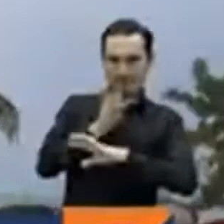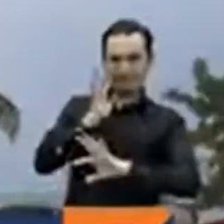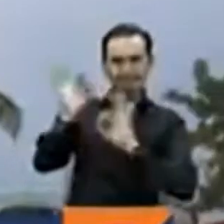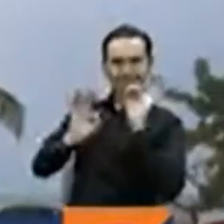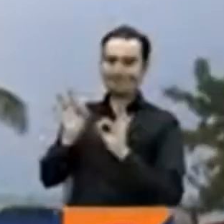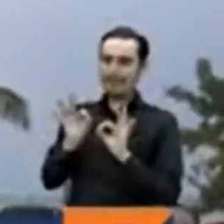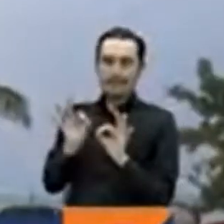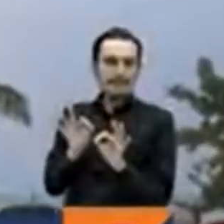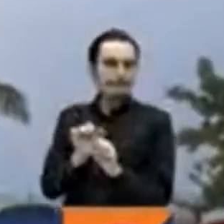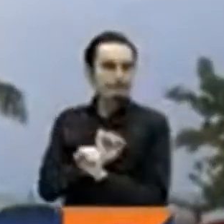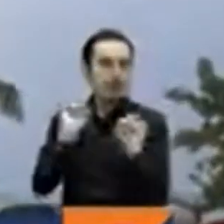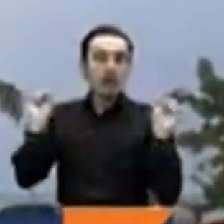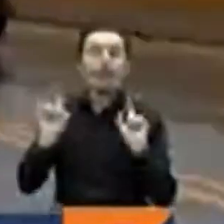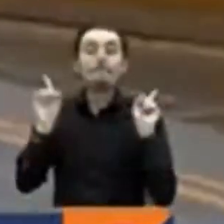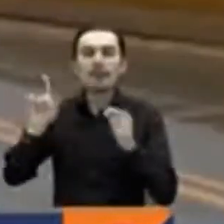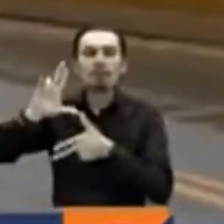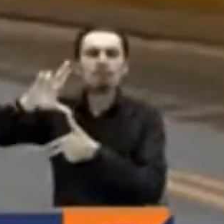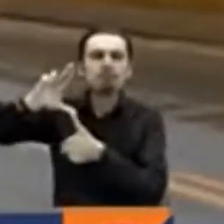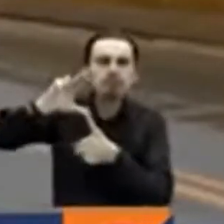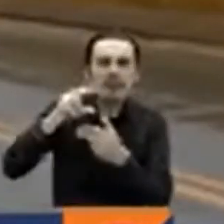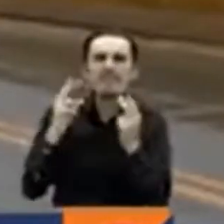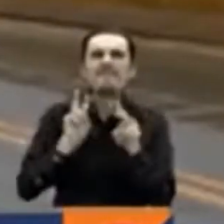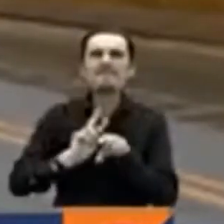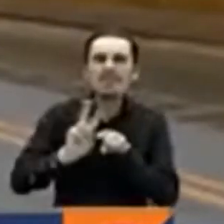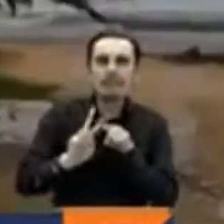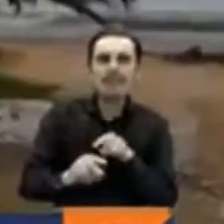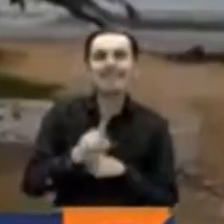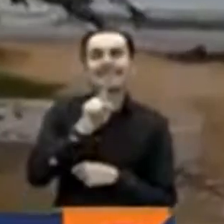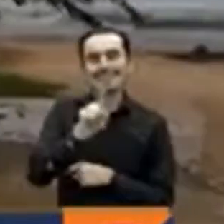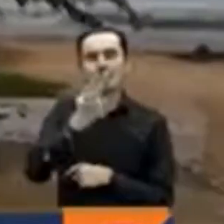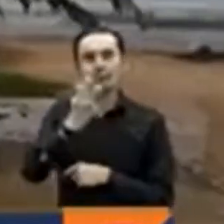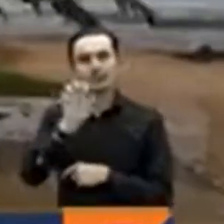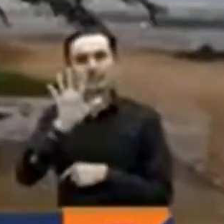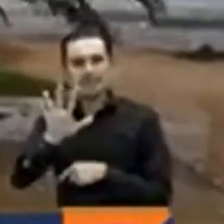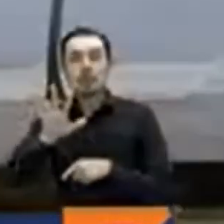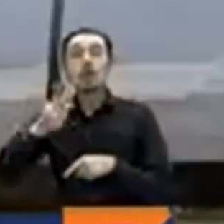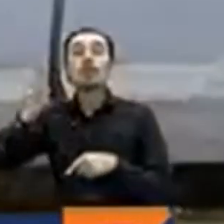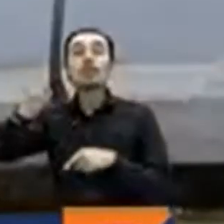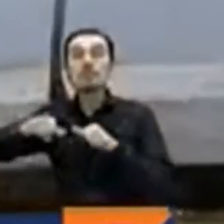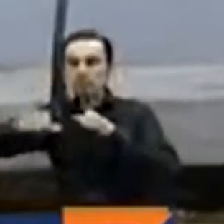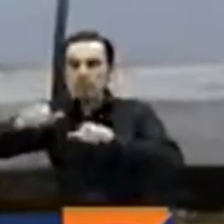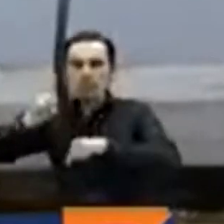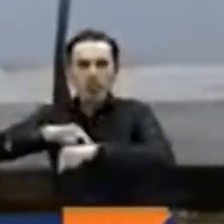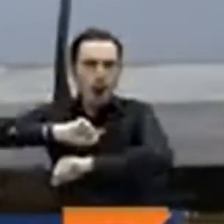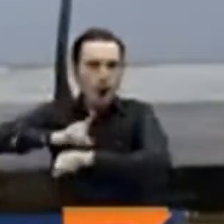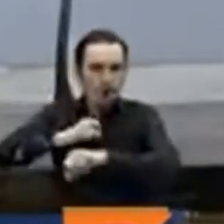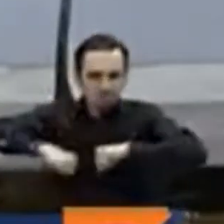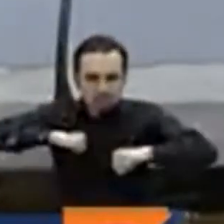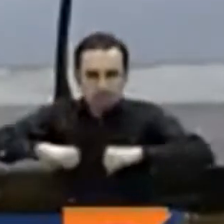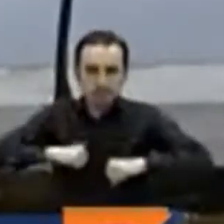vientos máximos sostenidos de 185 kilómetros por hora la alimentan e impulsan con más ímpetu.